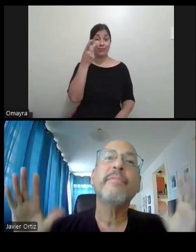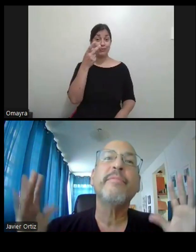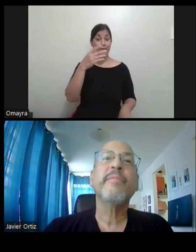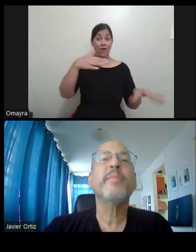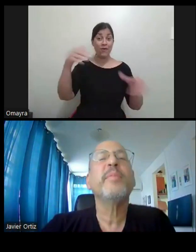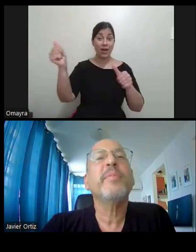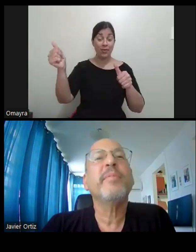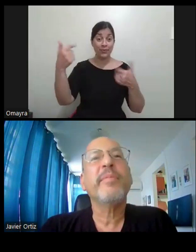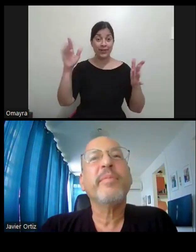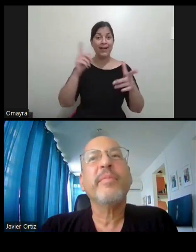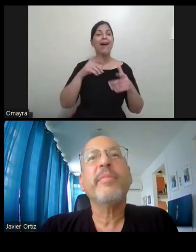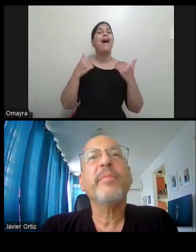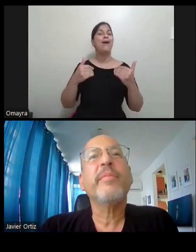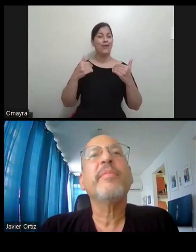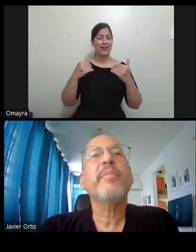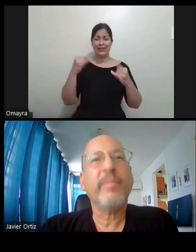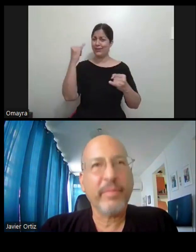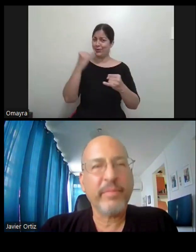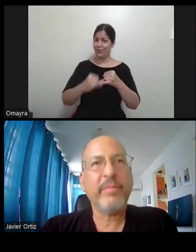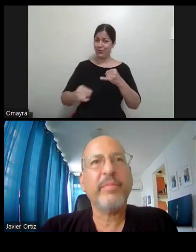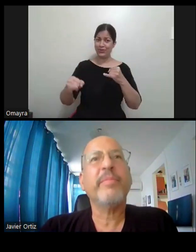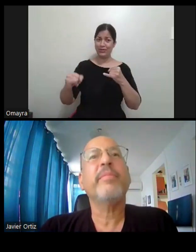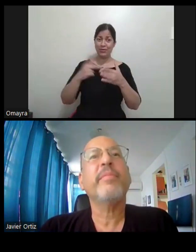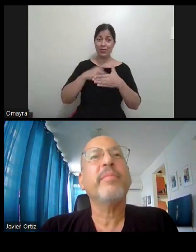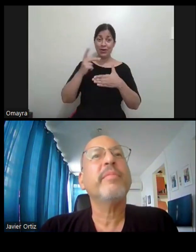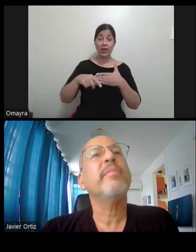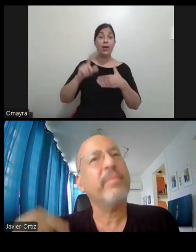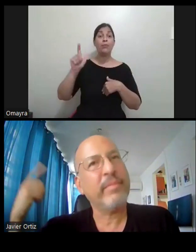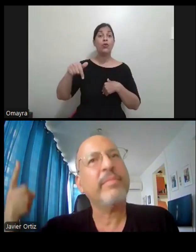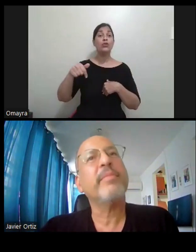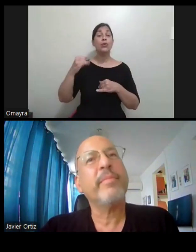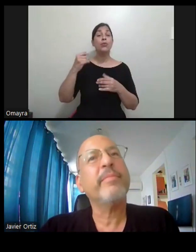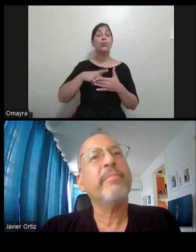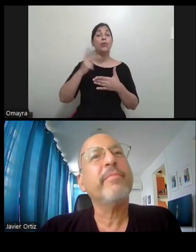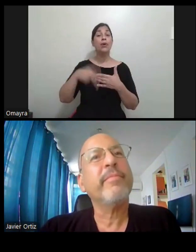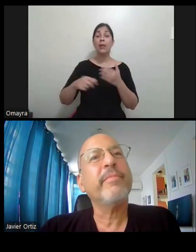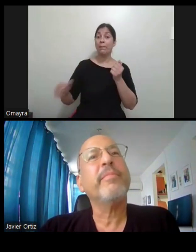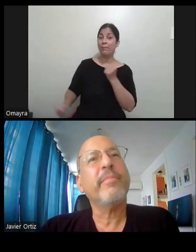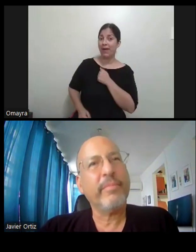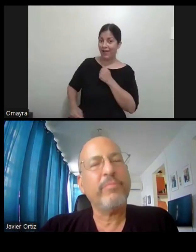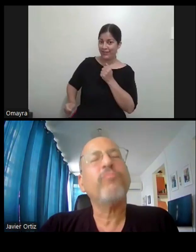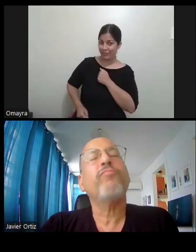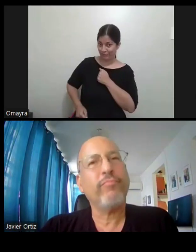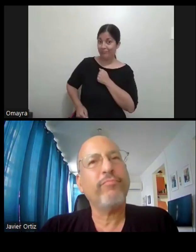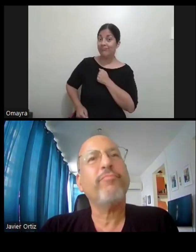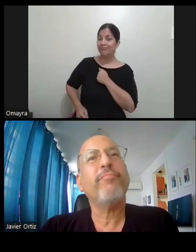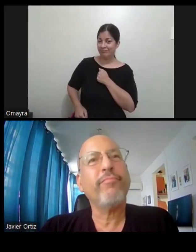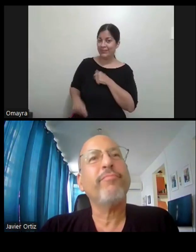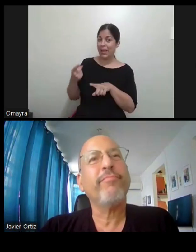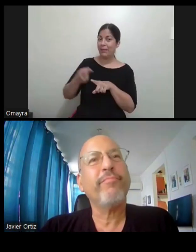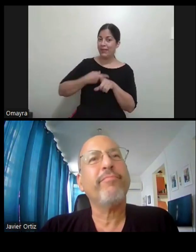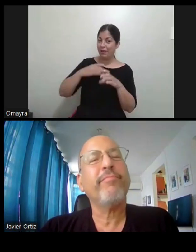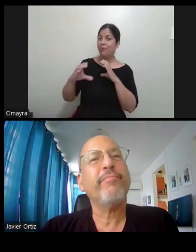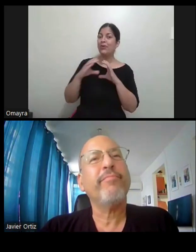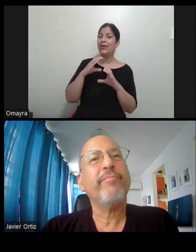ya, ahora sí, que este es el último pero el próximo es el último de mayo, el mes de las